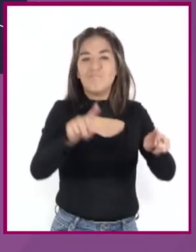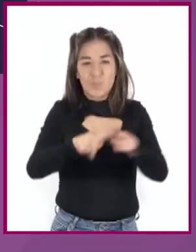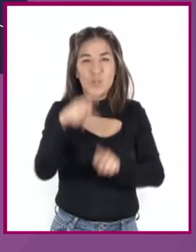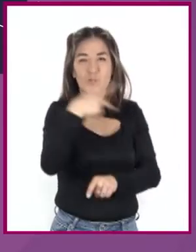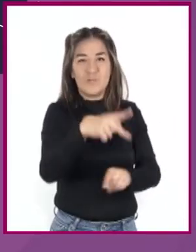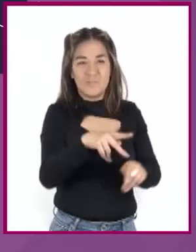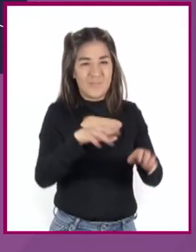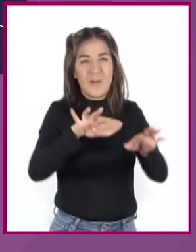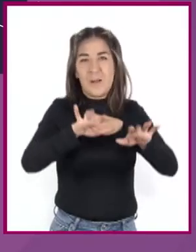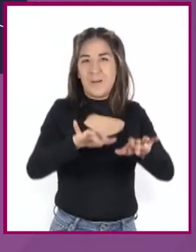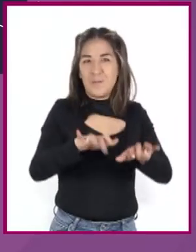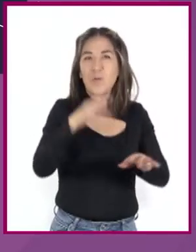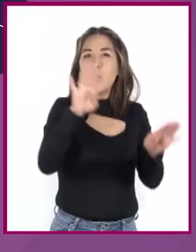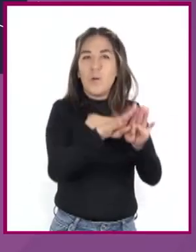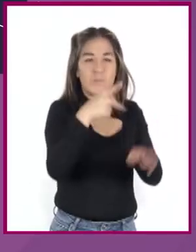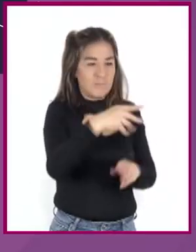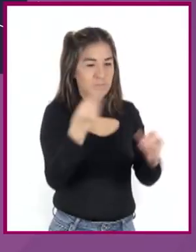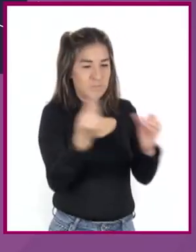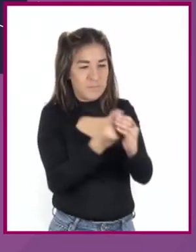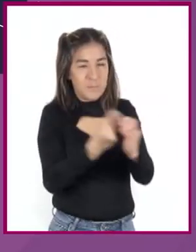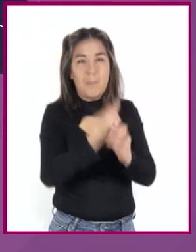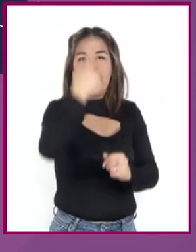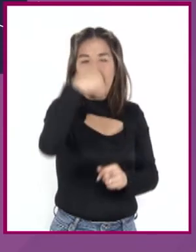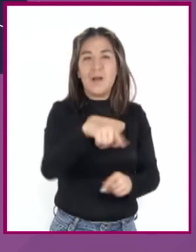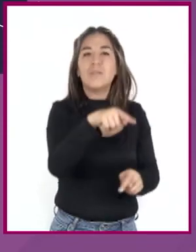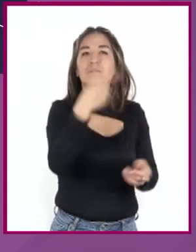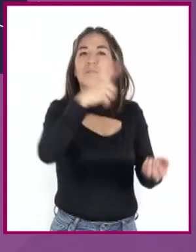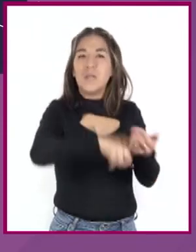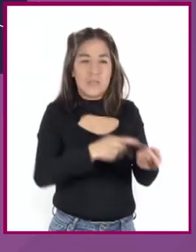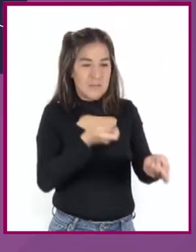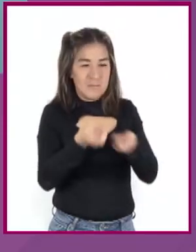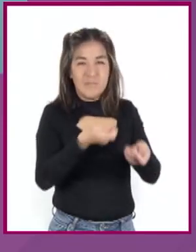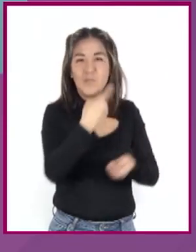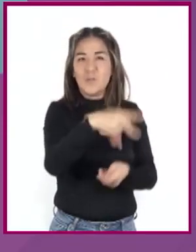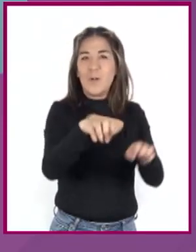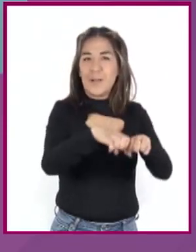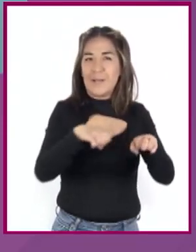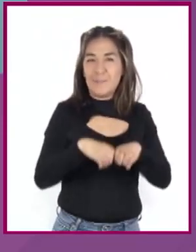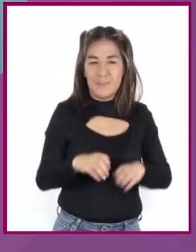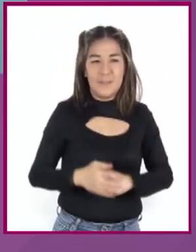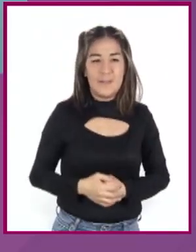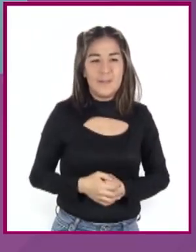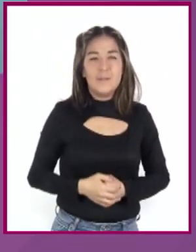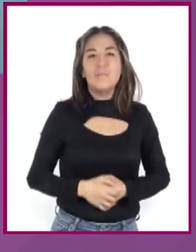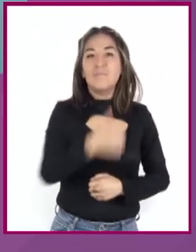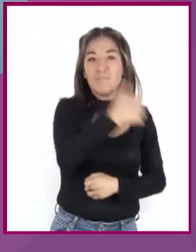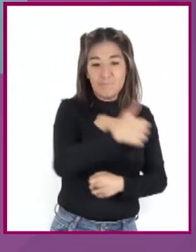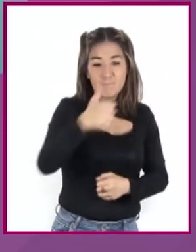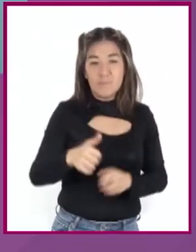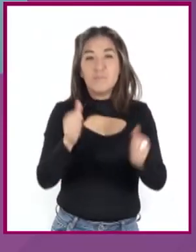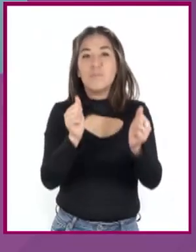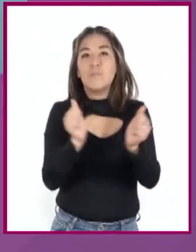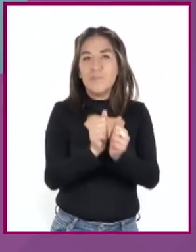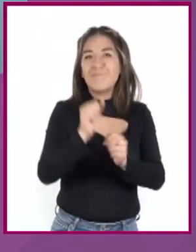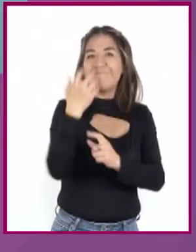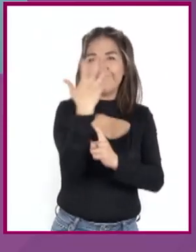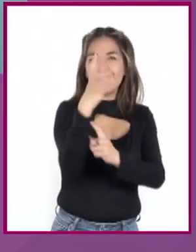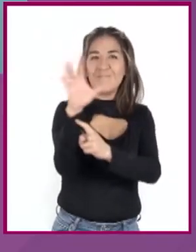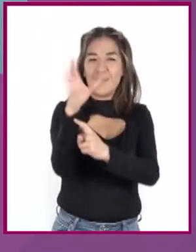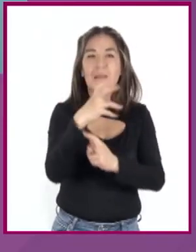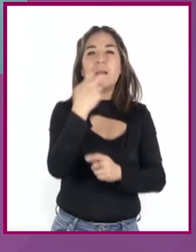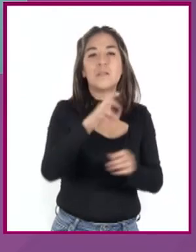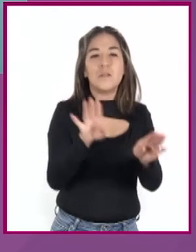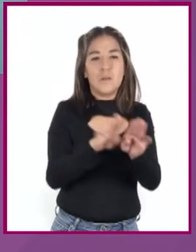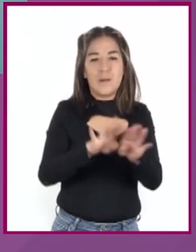que permiten el control y el monitoreo de los sistemas y equipos. Cada satélite tiene un sistema de control compuesto por